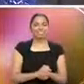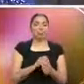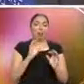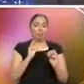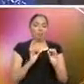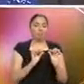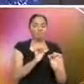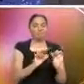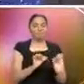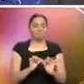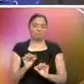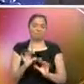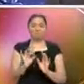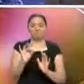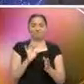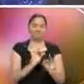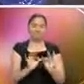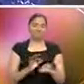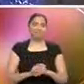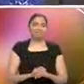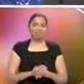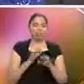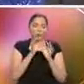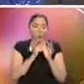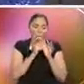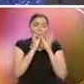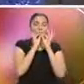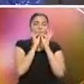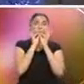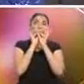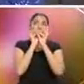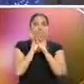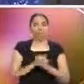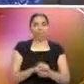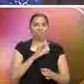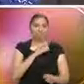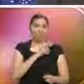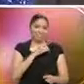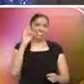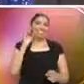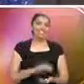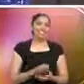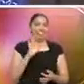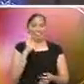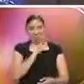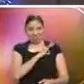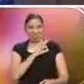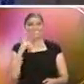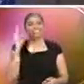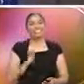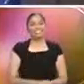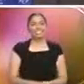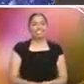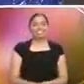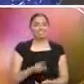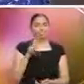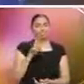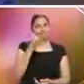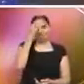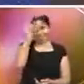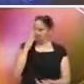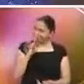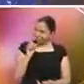manualidades también. O ya con un popote ya empiezas a... armas la guerra. Bueno, Esas ideas no. esas